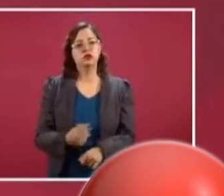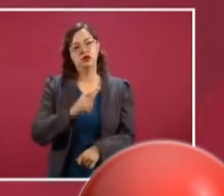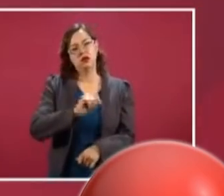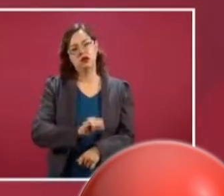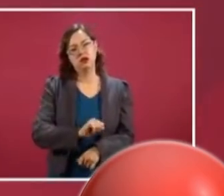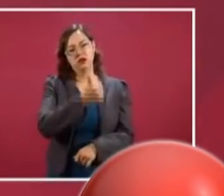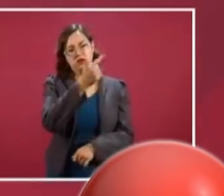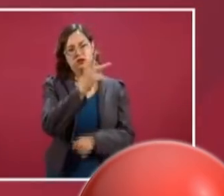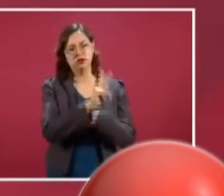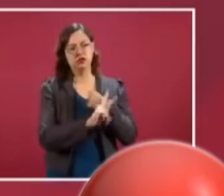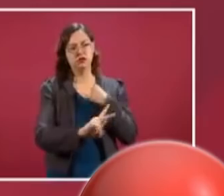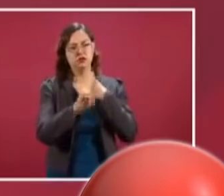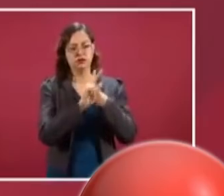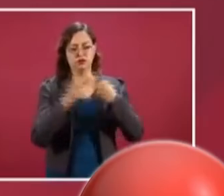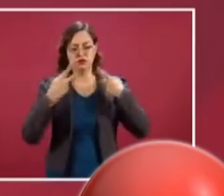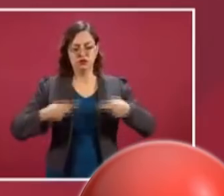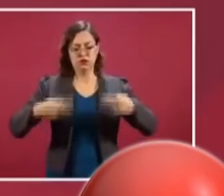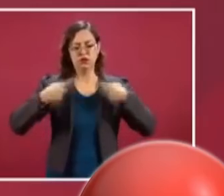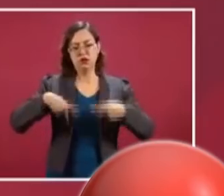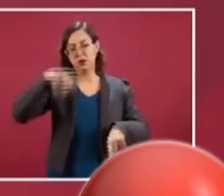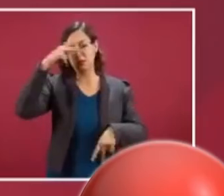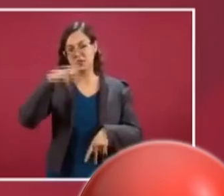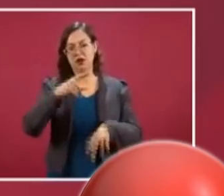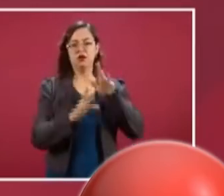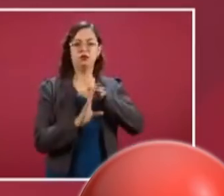remesas. Este año,